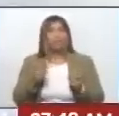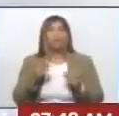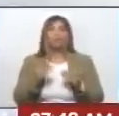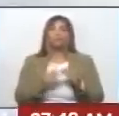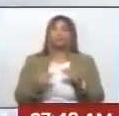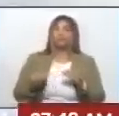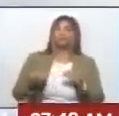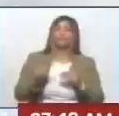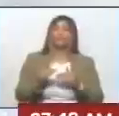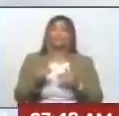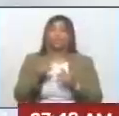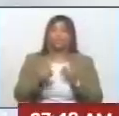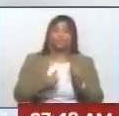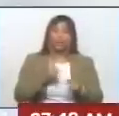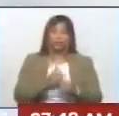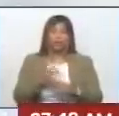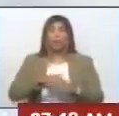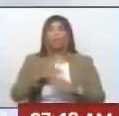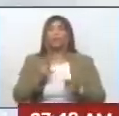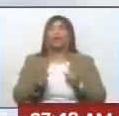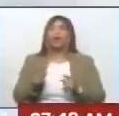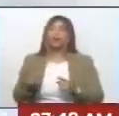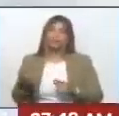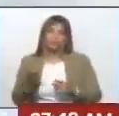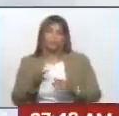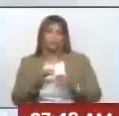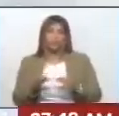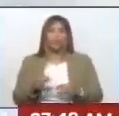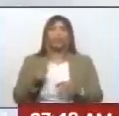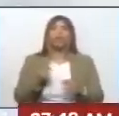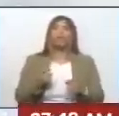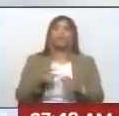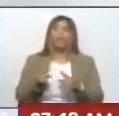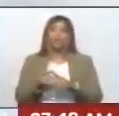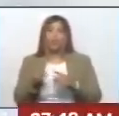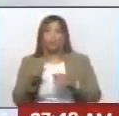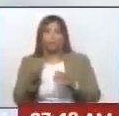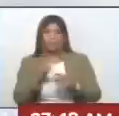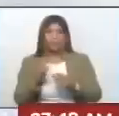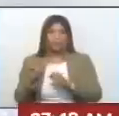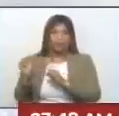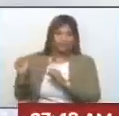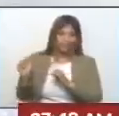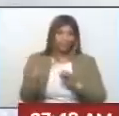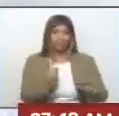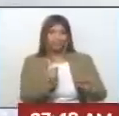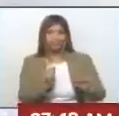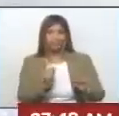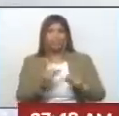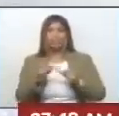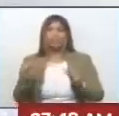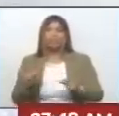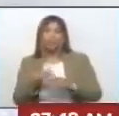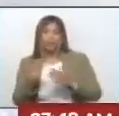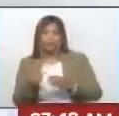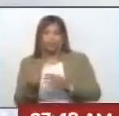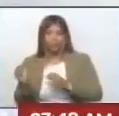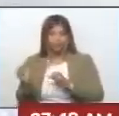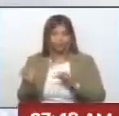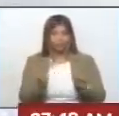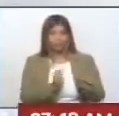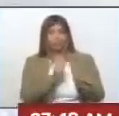posicionamiento internacional, porque en algún momento se le buscó excluir del sistema mundial, en algún